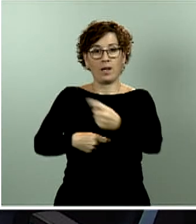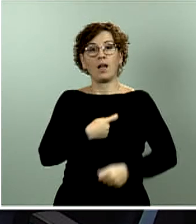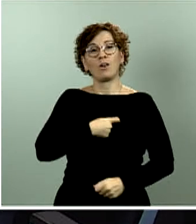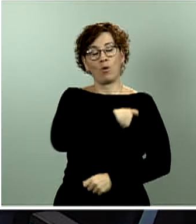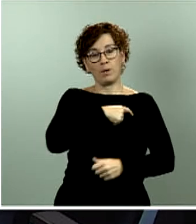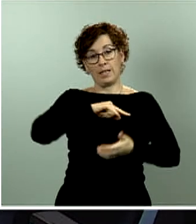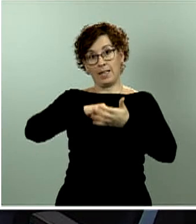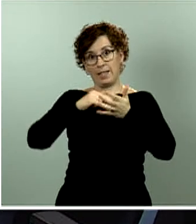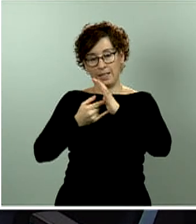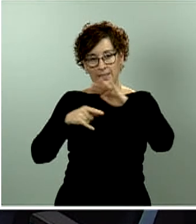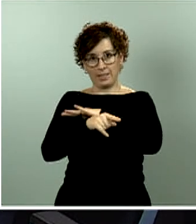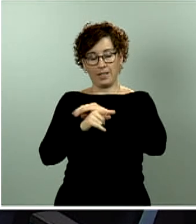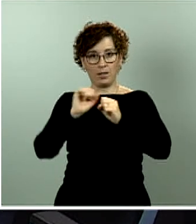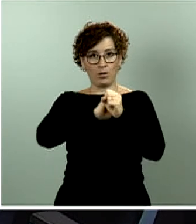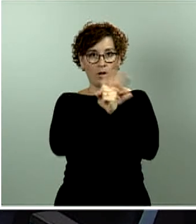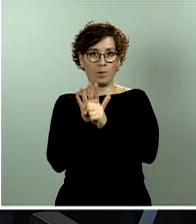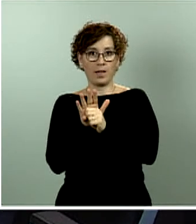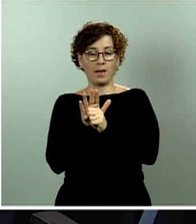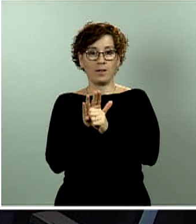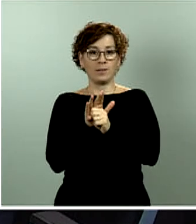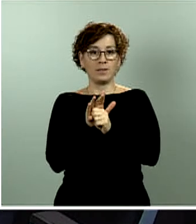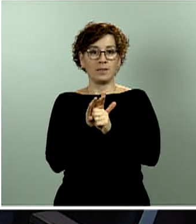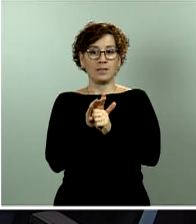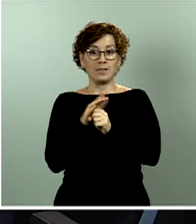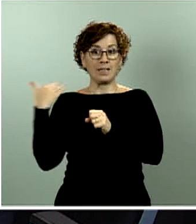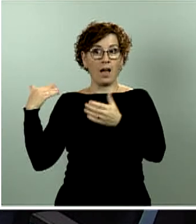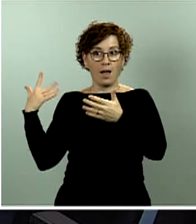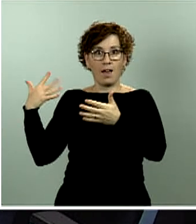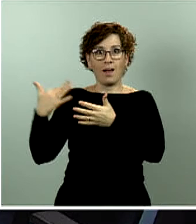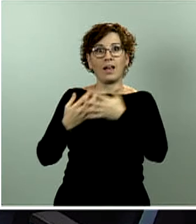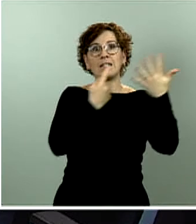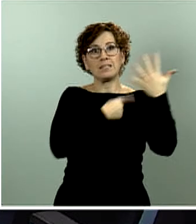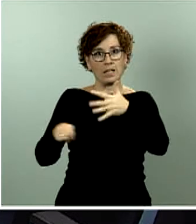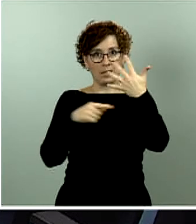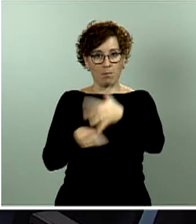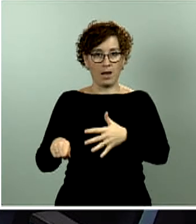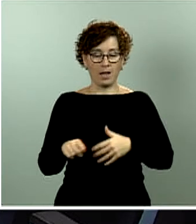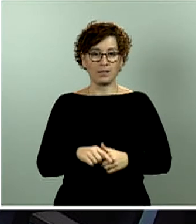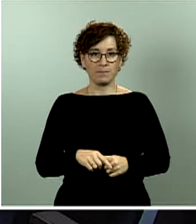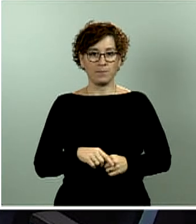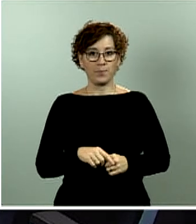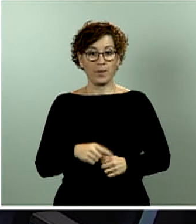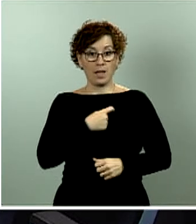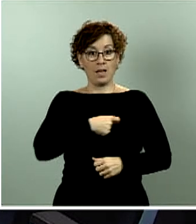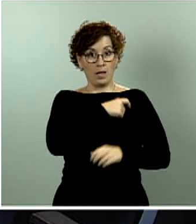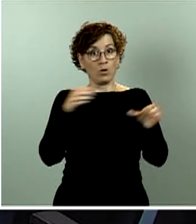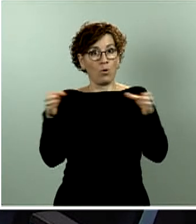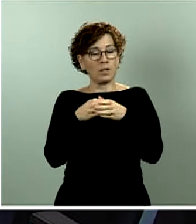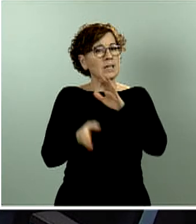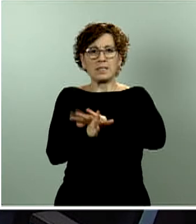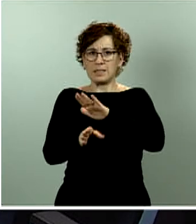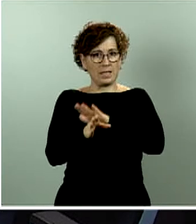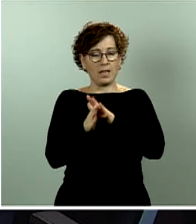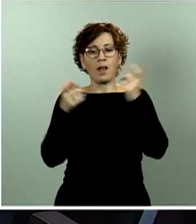Coronavirus. Un día más y así durante 6 semanas consecutivas. Dicho comité mantendrá su cita diaria con el presidente del